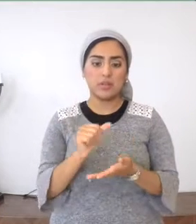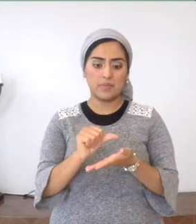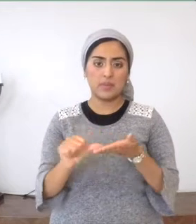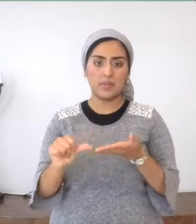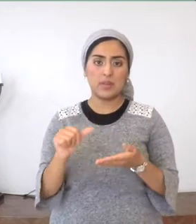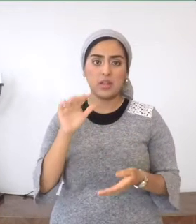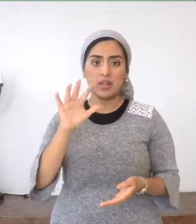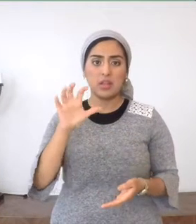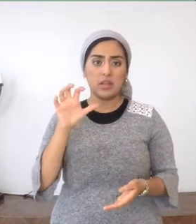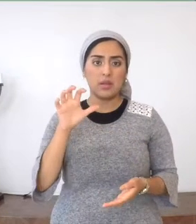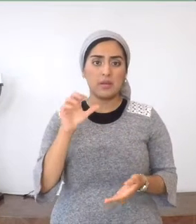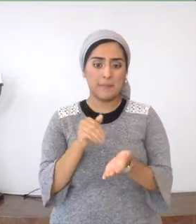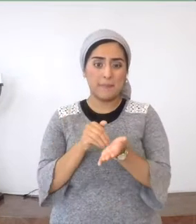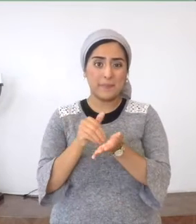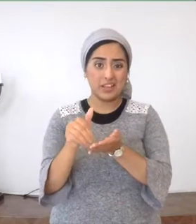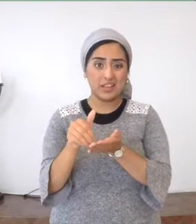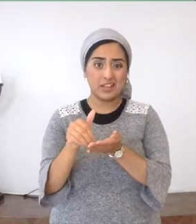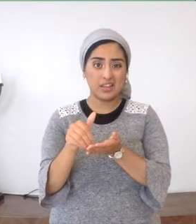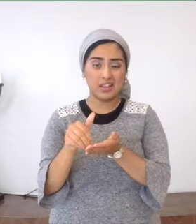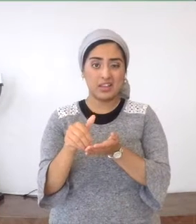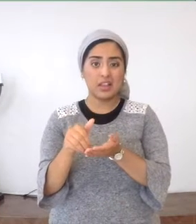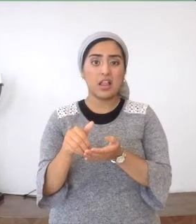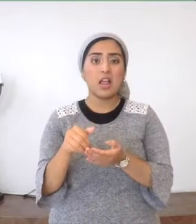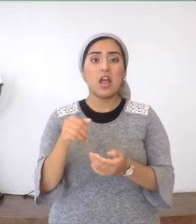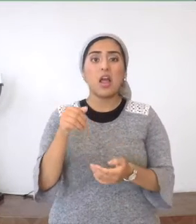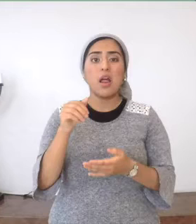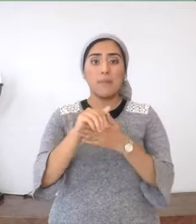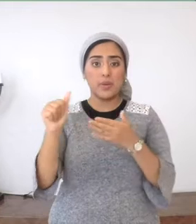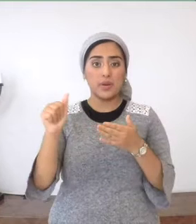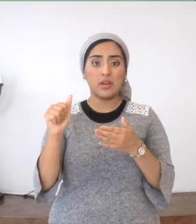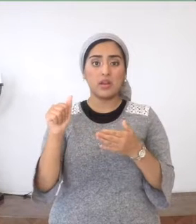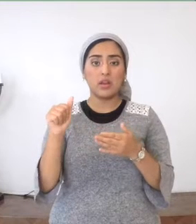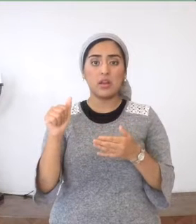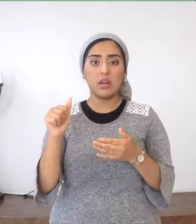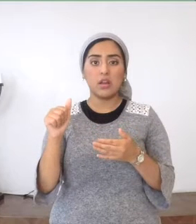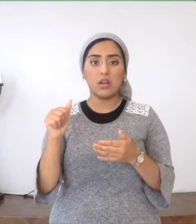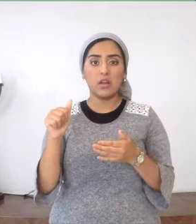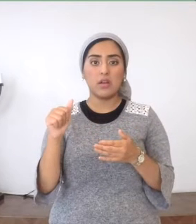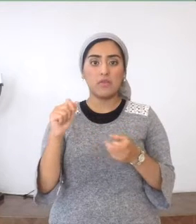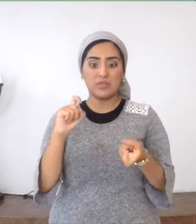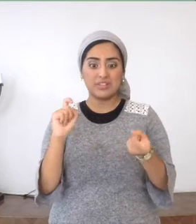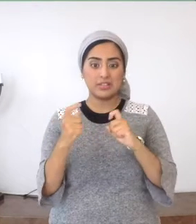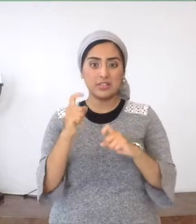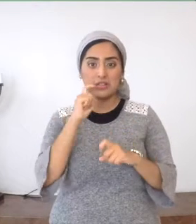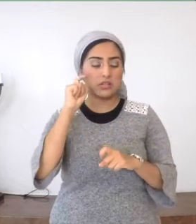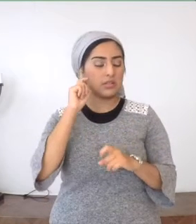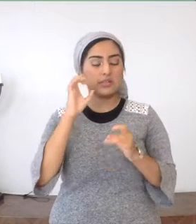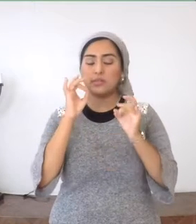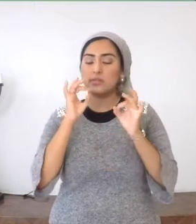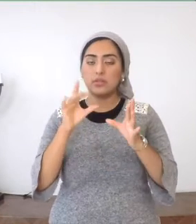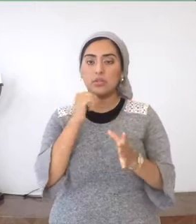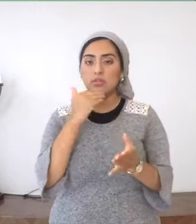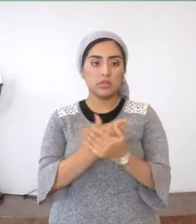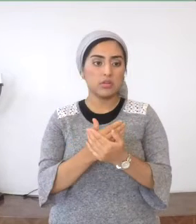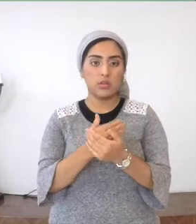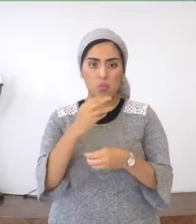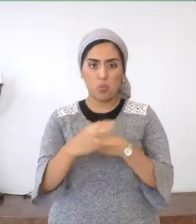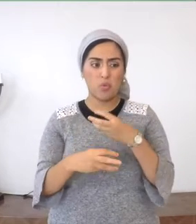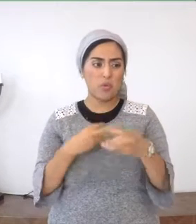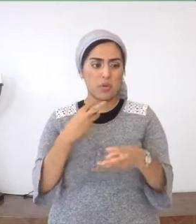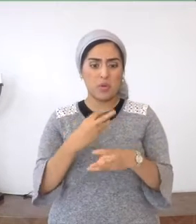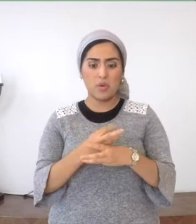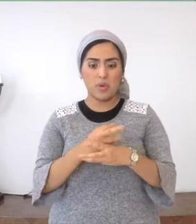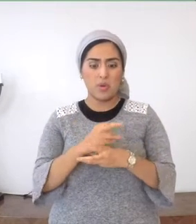Fresquecita Terrible Una cirugía Que cuesta 500 mil pesos Para hacer Todo lo que ya Les platiqué